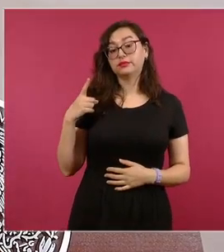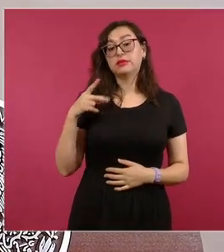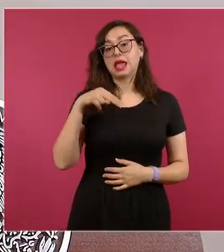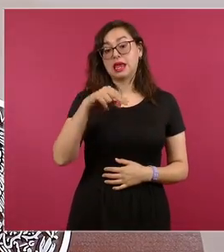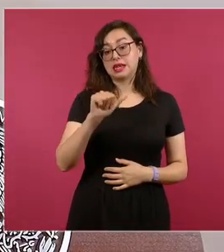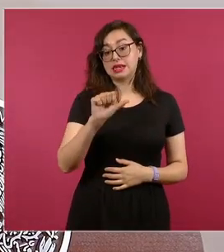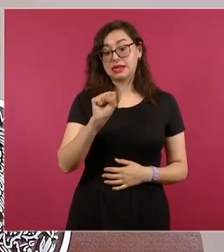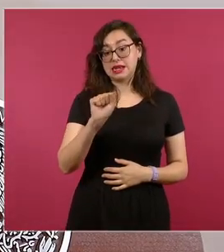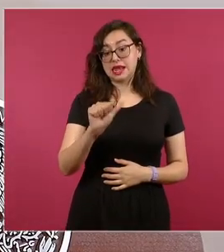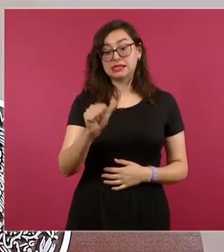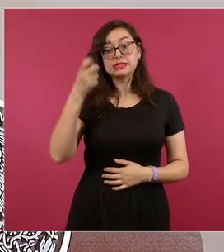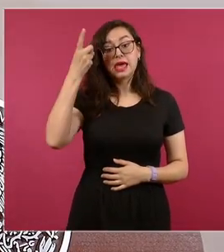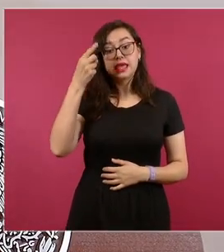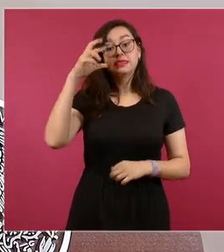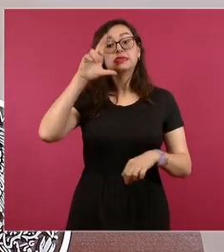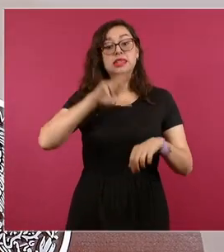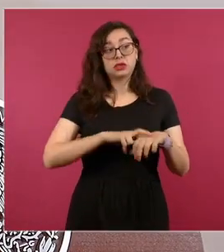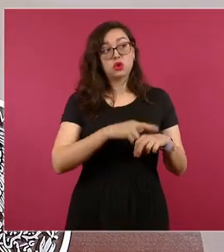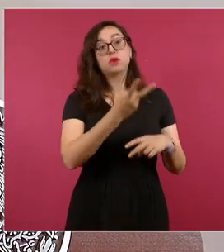Sí,